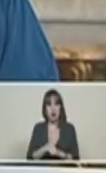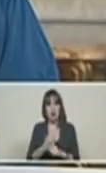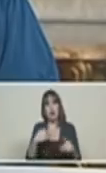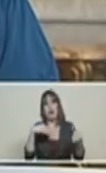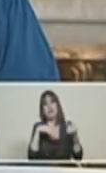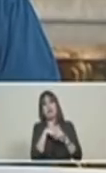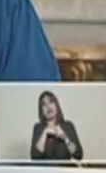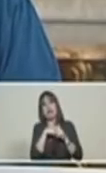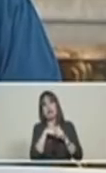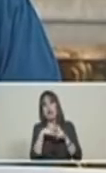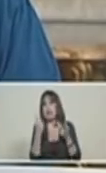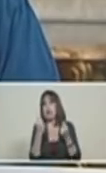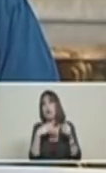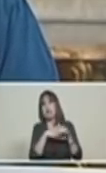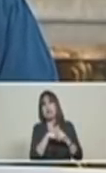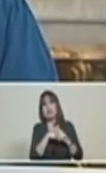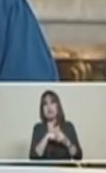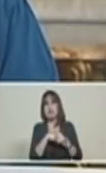el billetico a la gente.